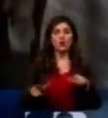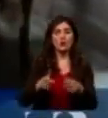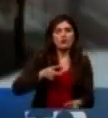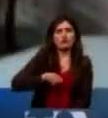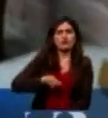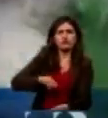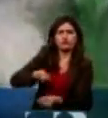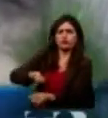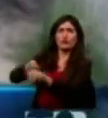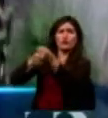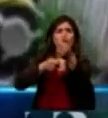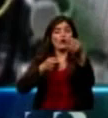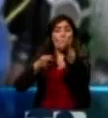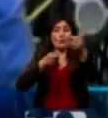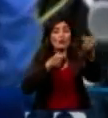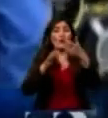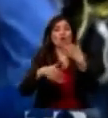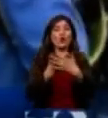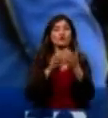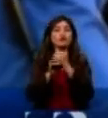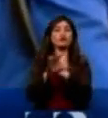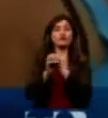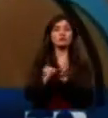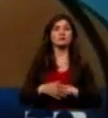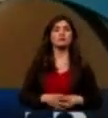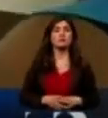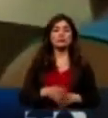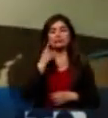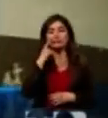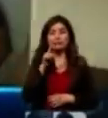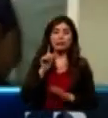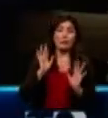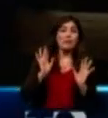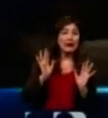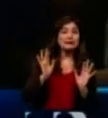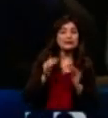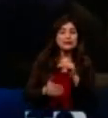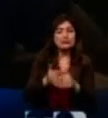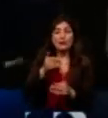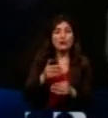la tarea es seguir con las medidas preventivas y ser simple espectadores de cómo